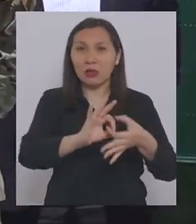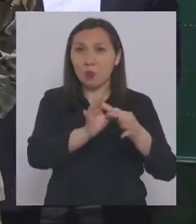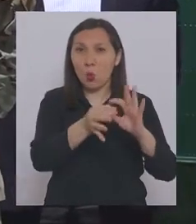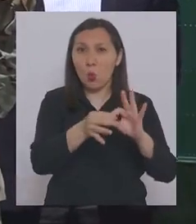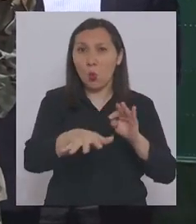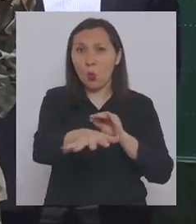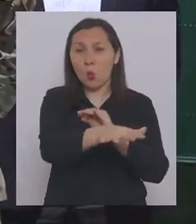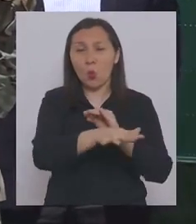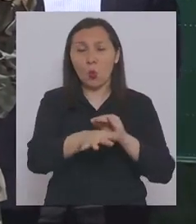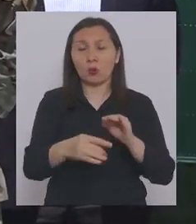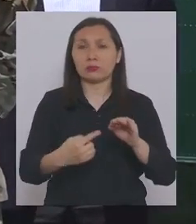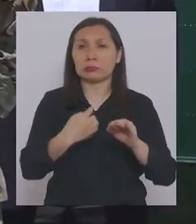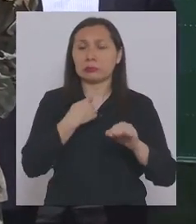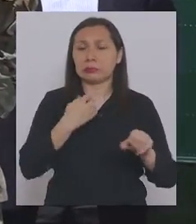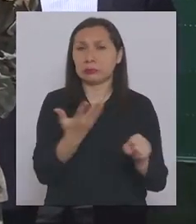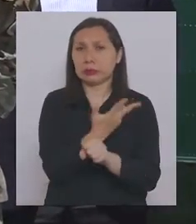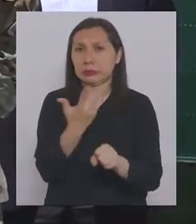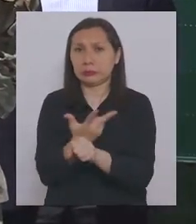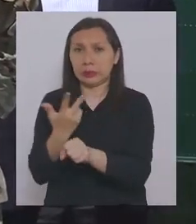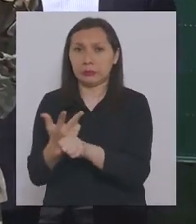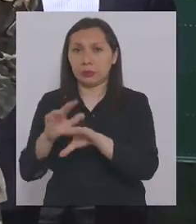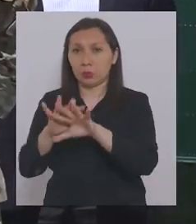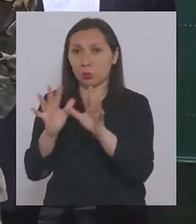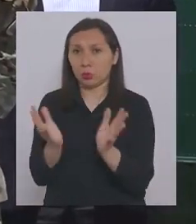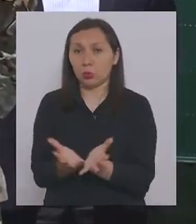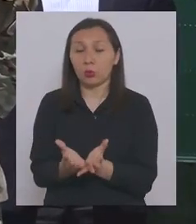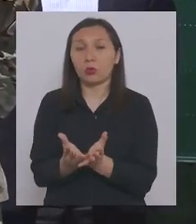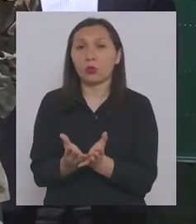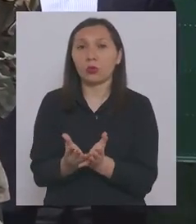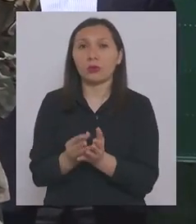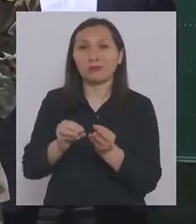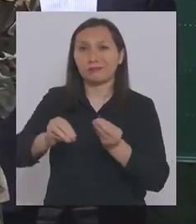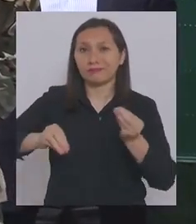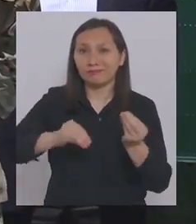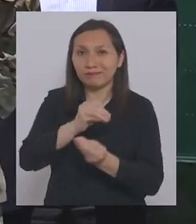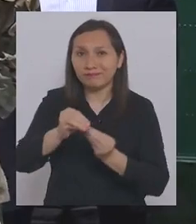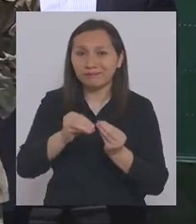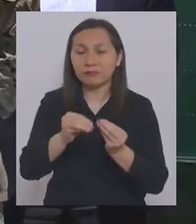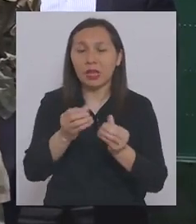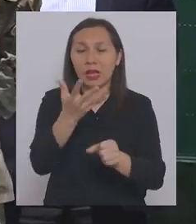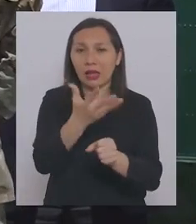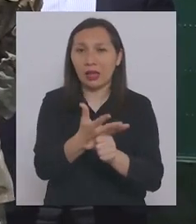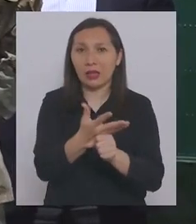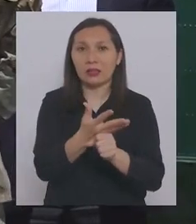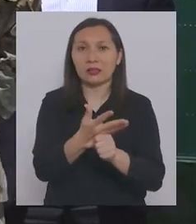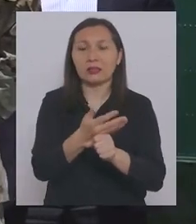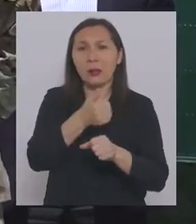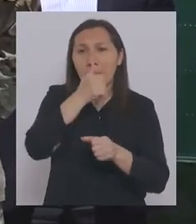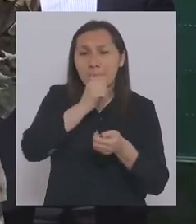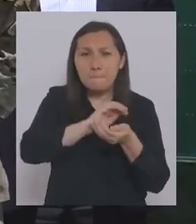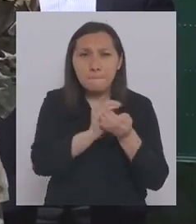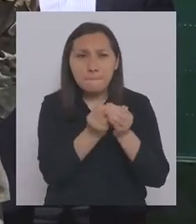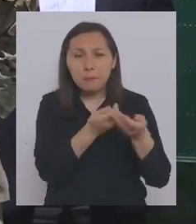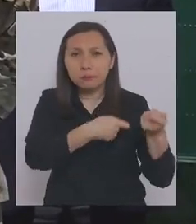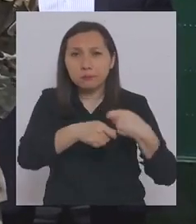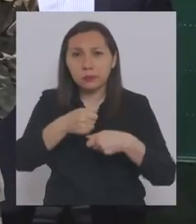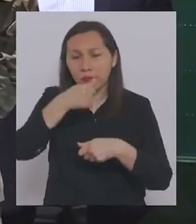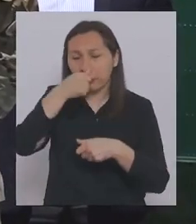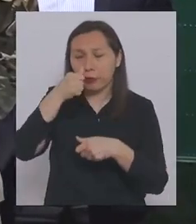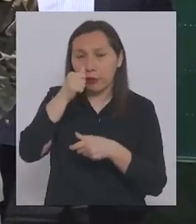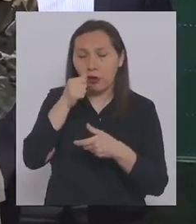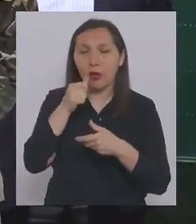ha producido efectos devastadores en el mundo entero. La combinación de el crimen organizado, el